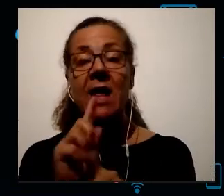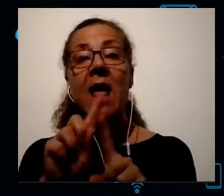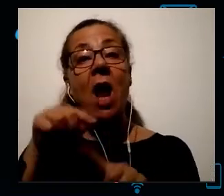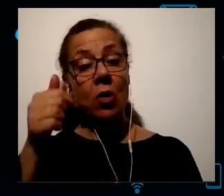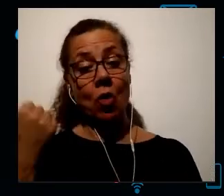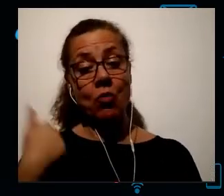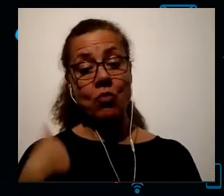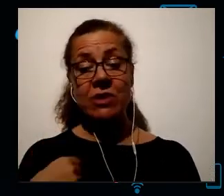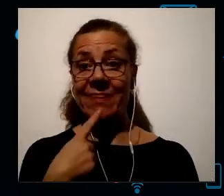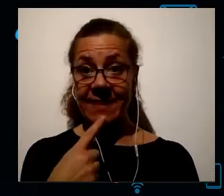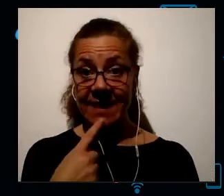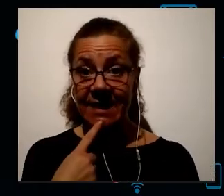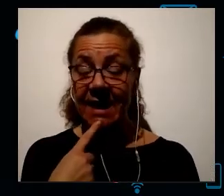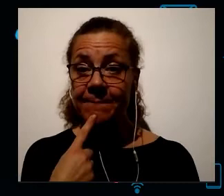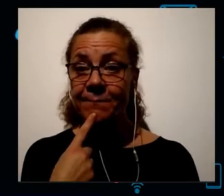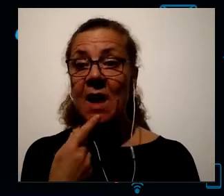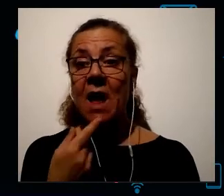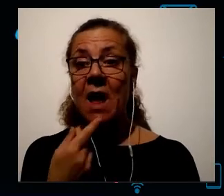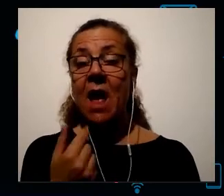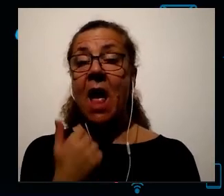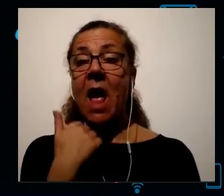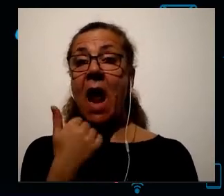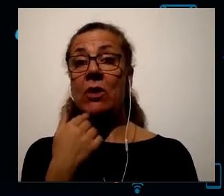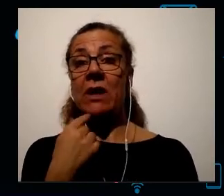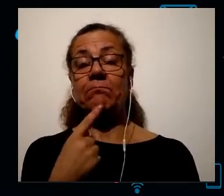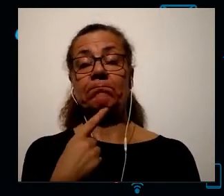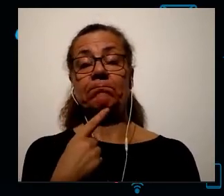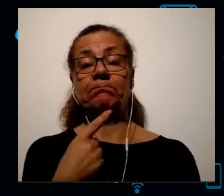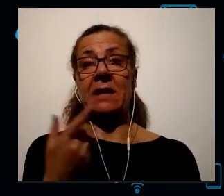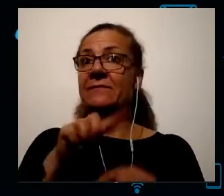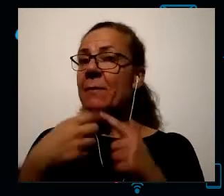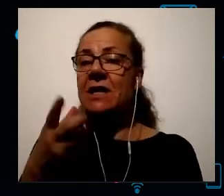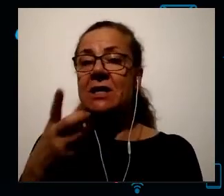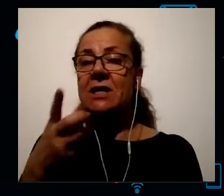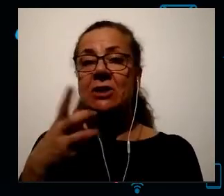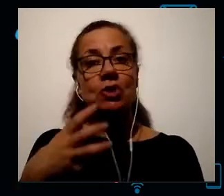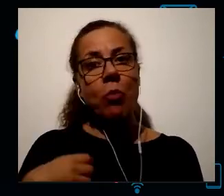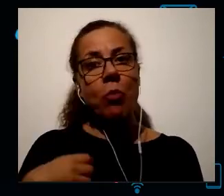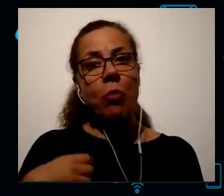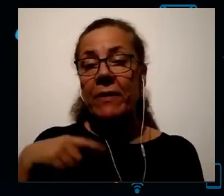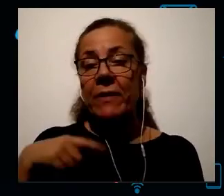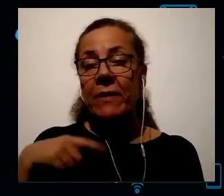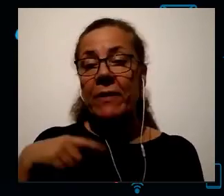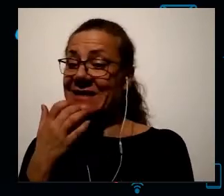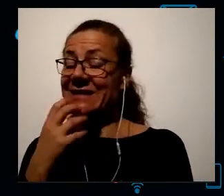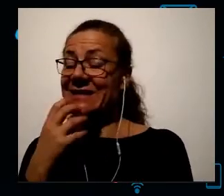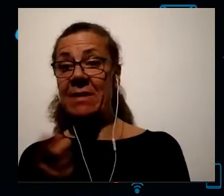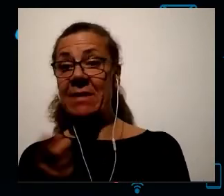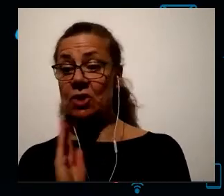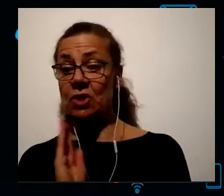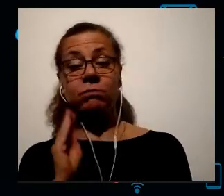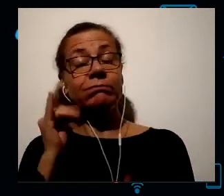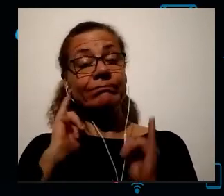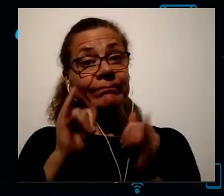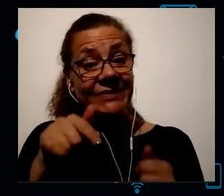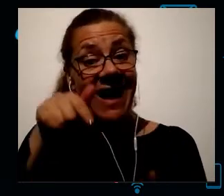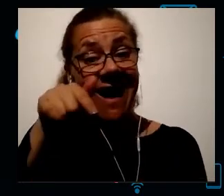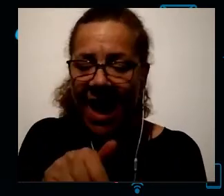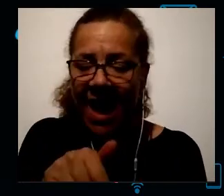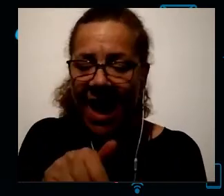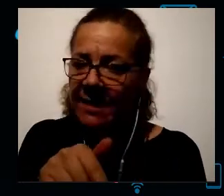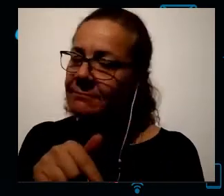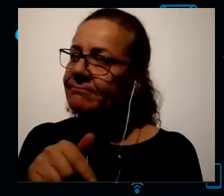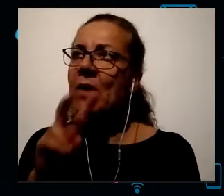adelante inexcusable para las familias ahí donde las familias no lleguen es difícil que tiene alguien y creo que es